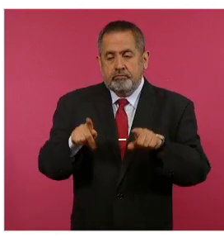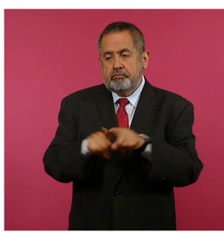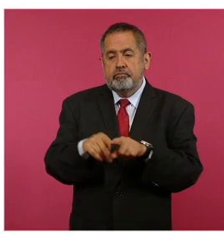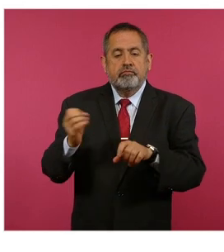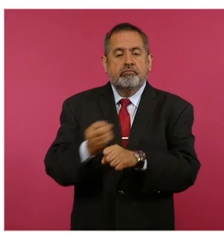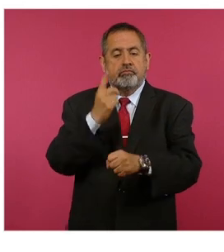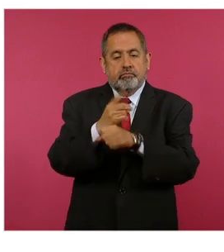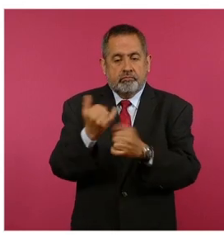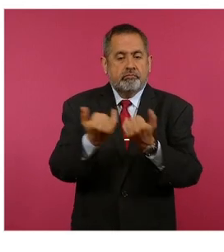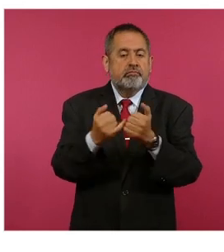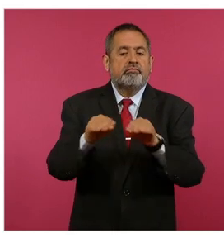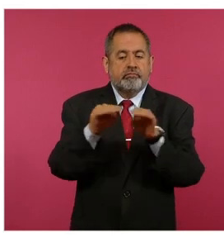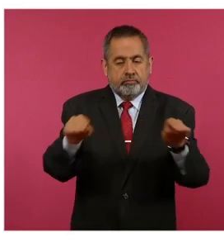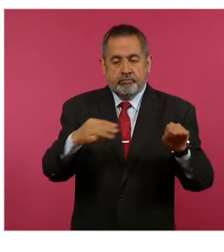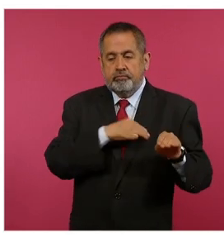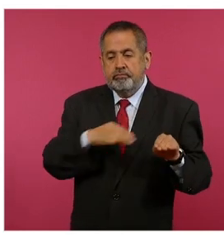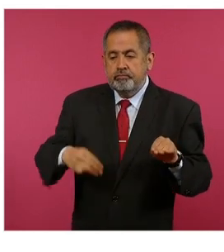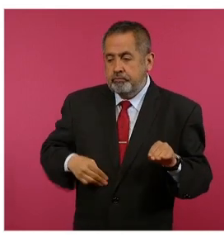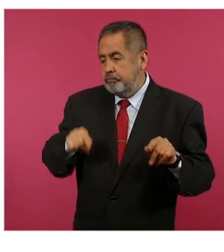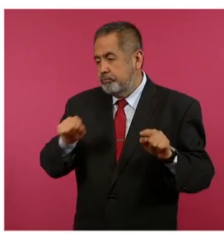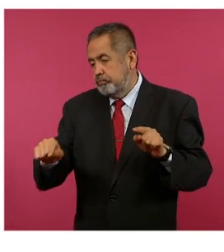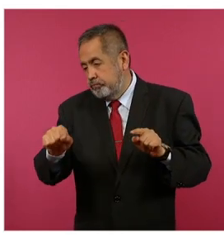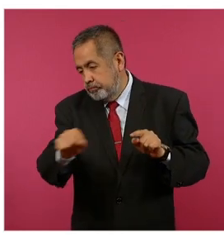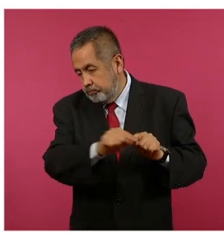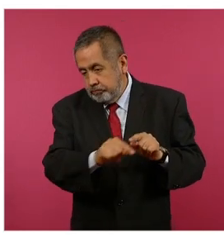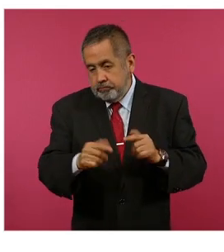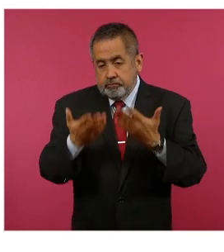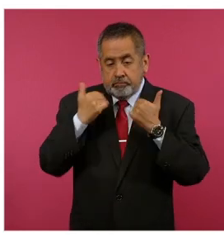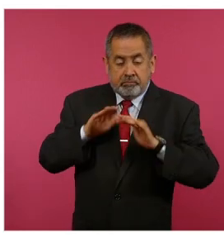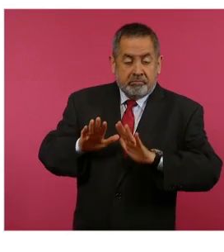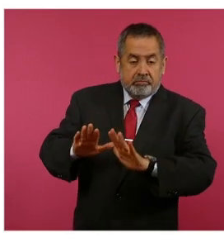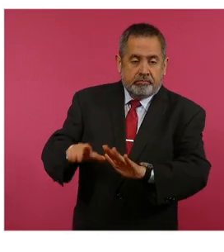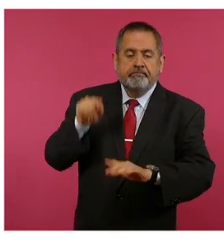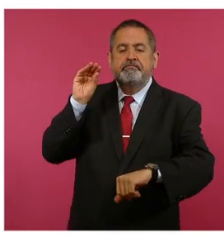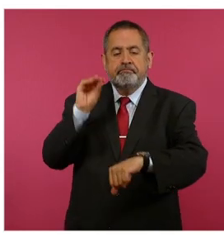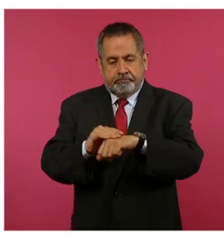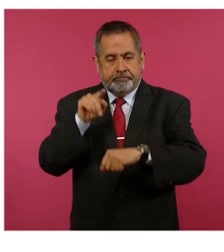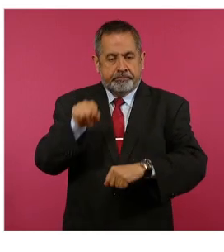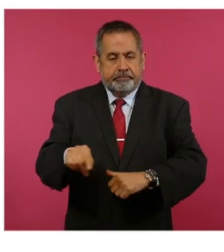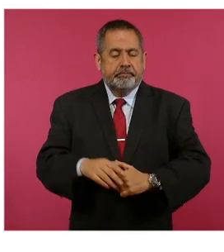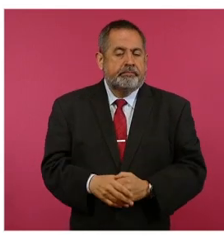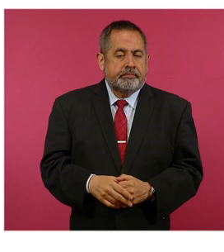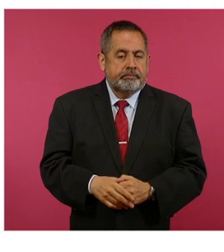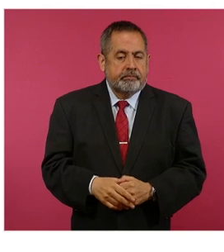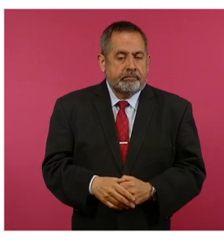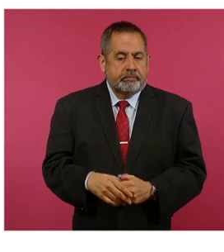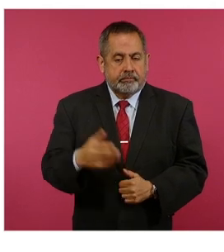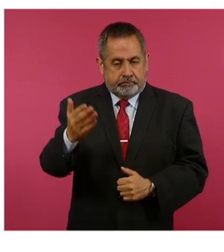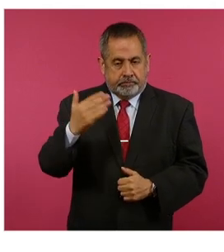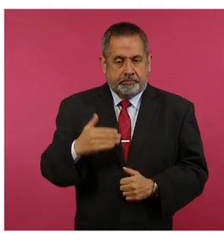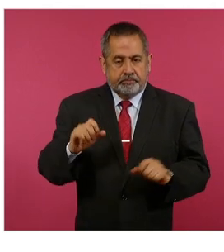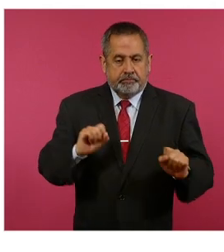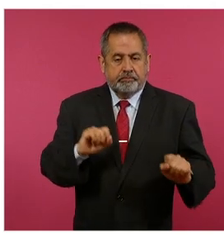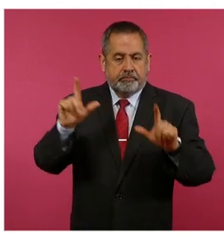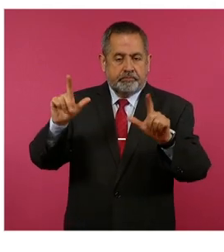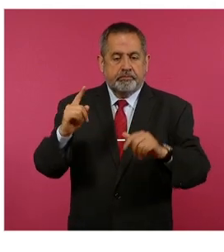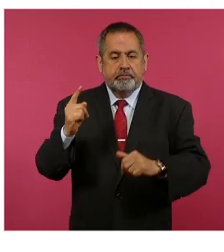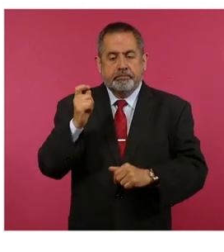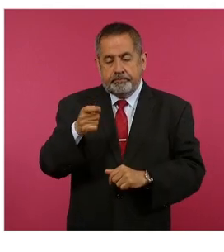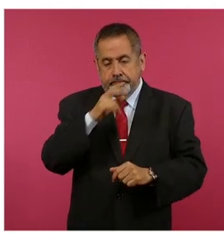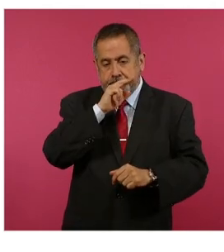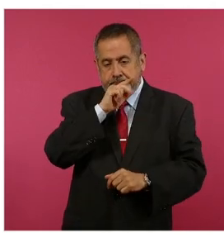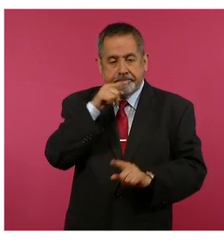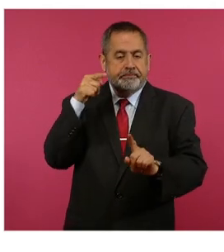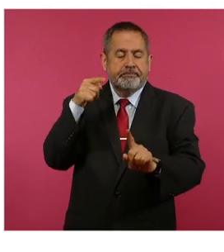de oportunidades en municipios de alta y muy alta marginación. En la siguiente, en un punto que es el